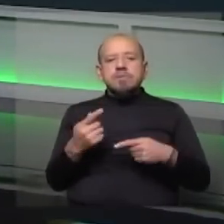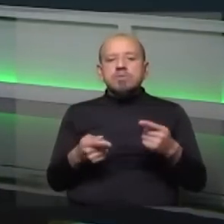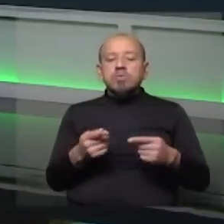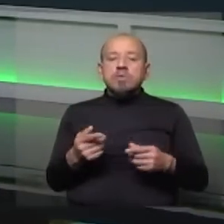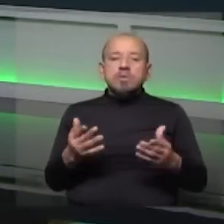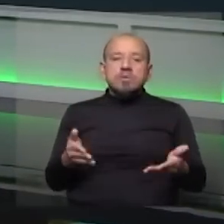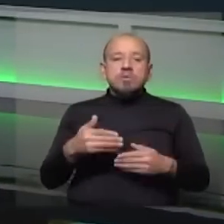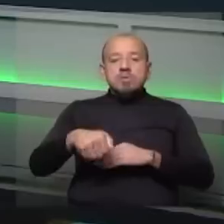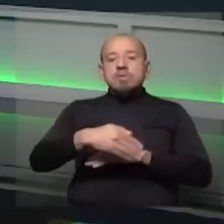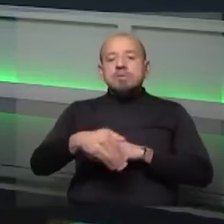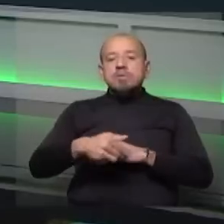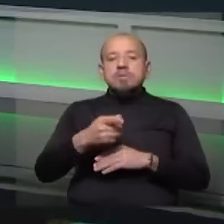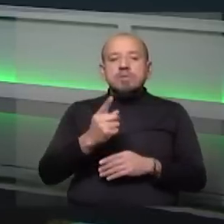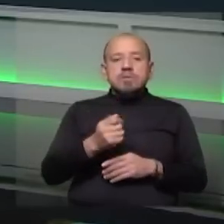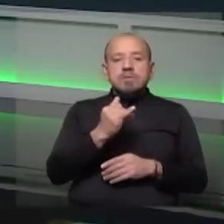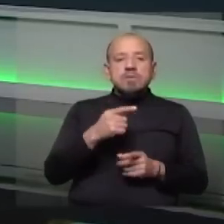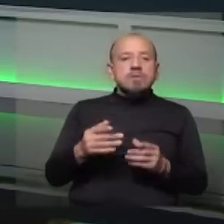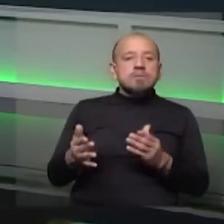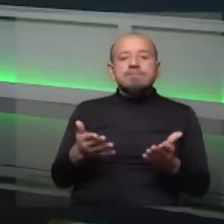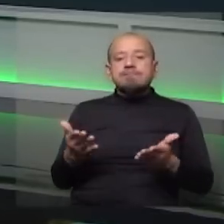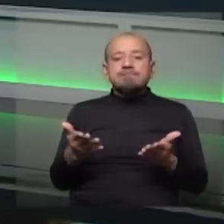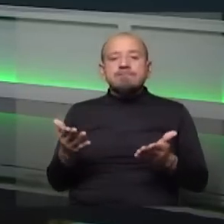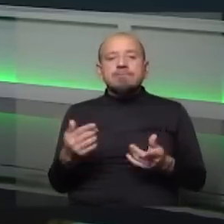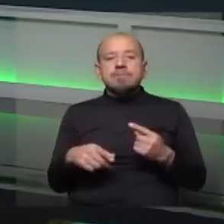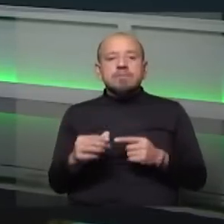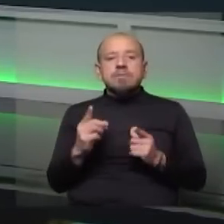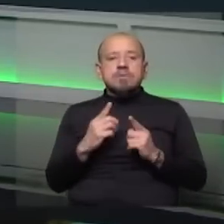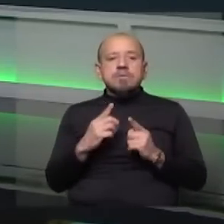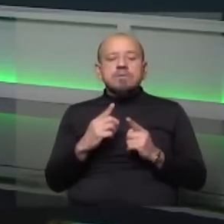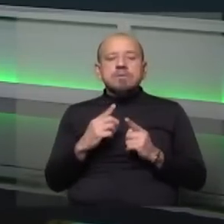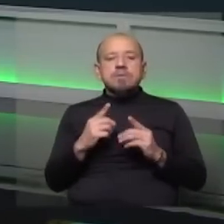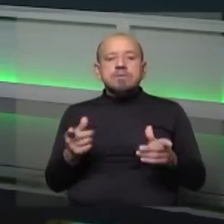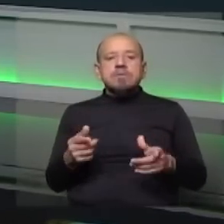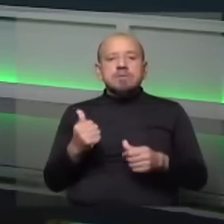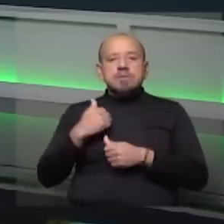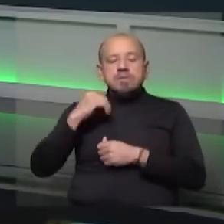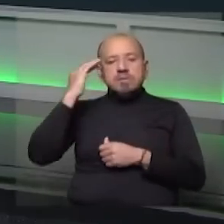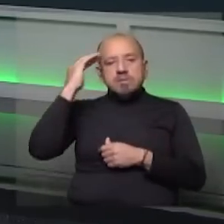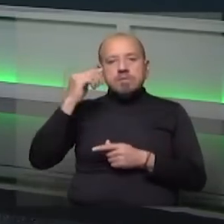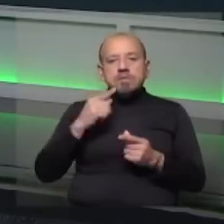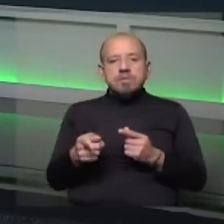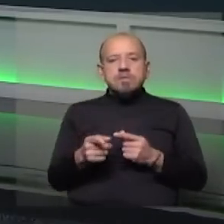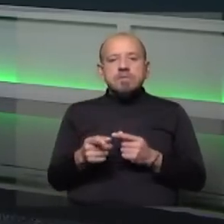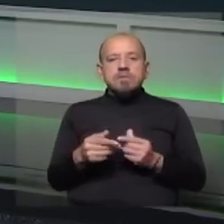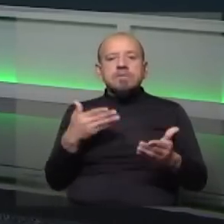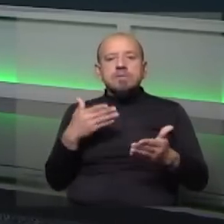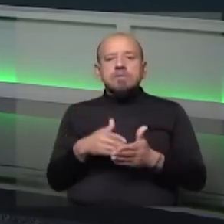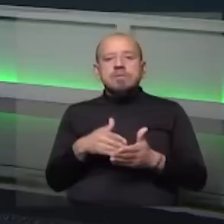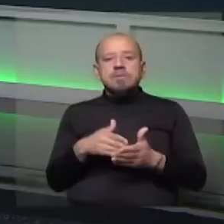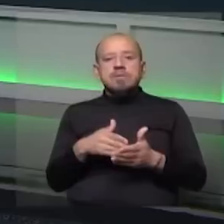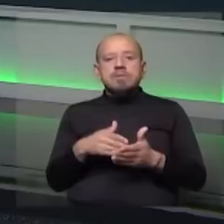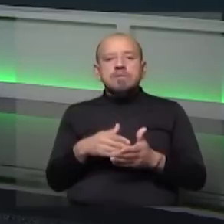todo en la franja donde los desplazados no encuentran a dónde ir y donde se sigue aguardando la llegada de ayuda humanitaria que está trancada en la